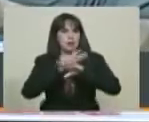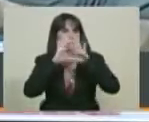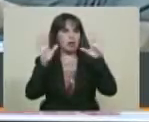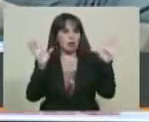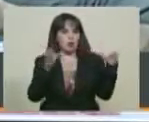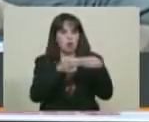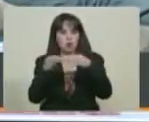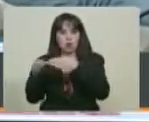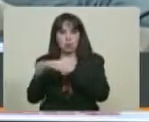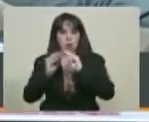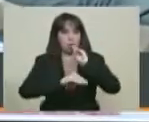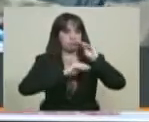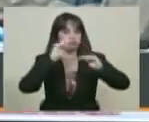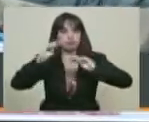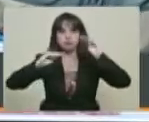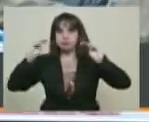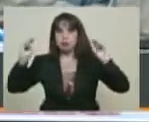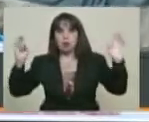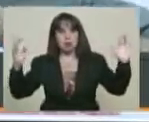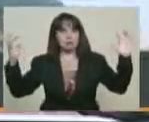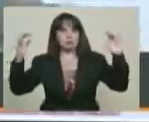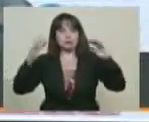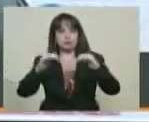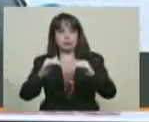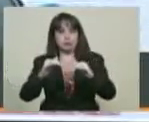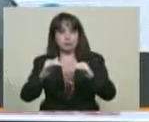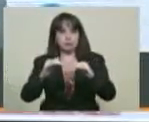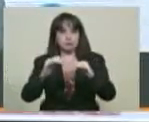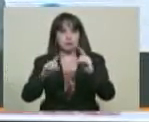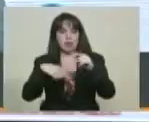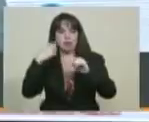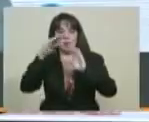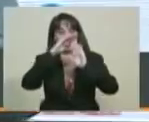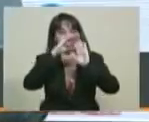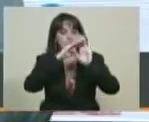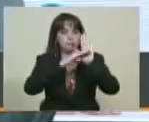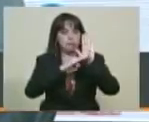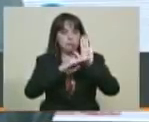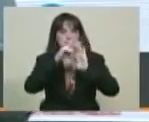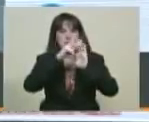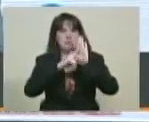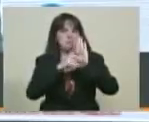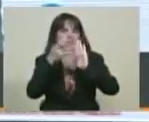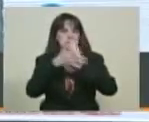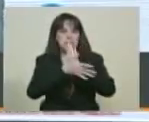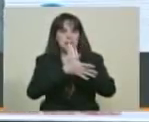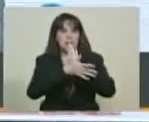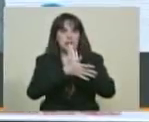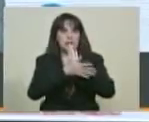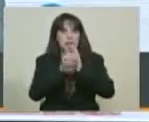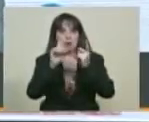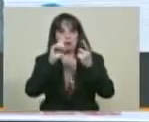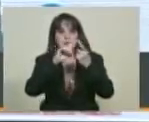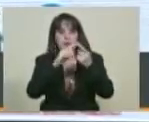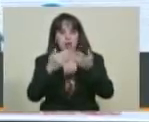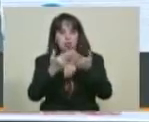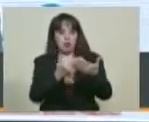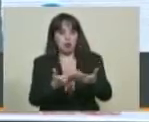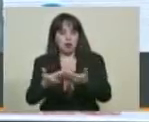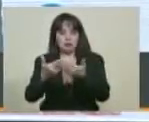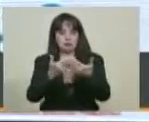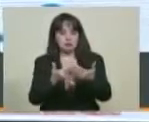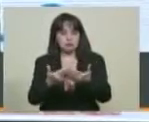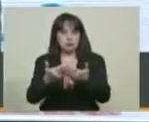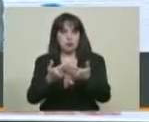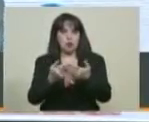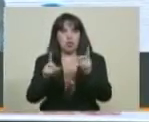¿verdad? Vamos a convocarlos en torno a una agenda para el estudio, la deliberación